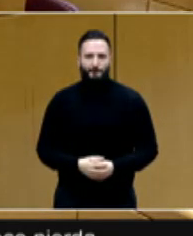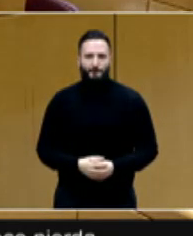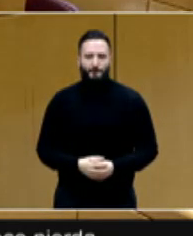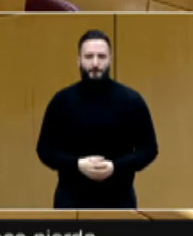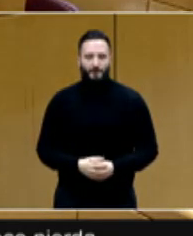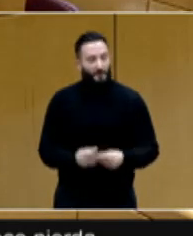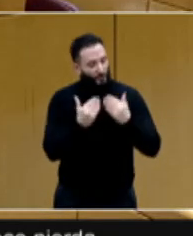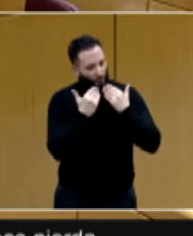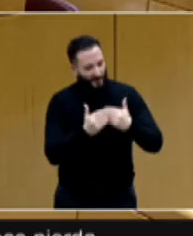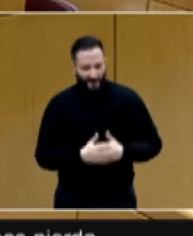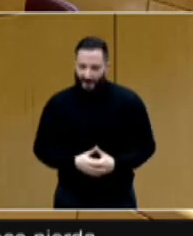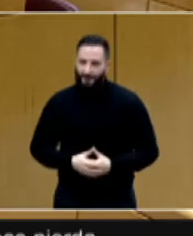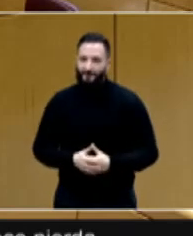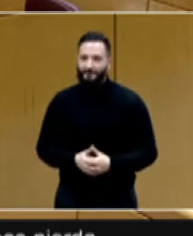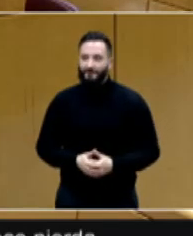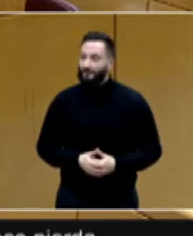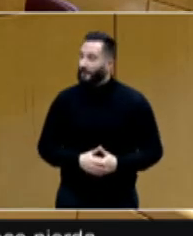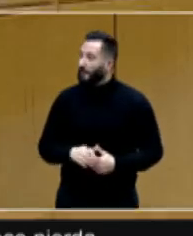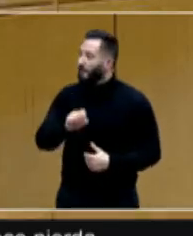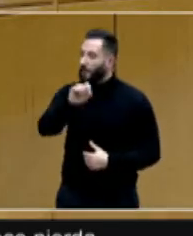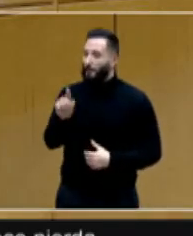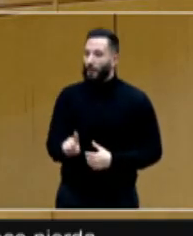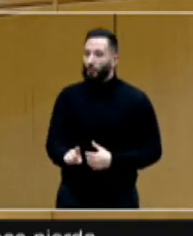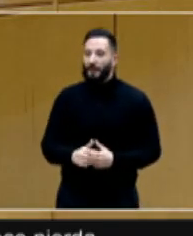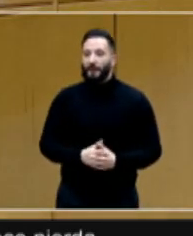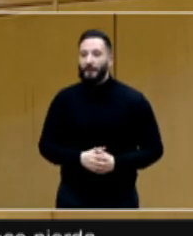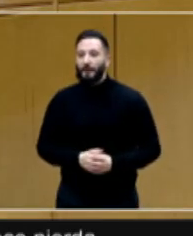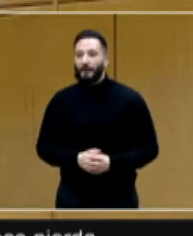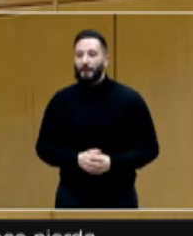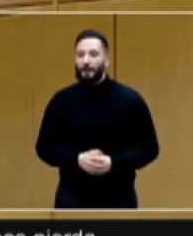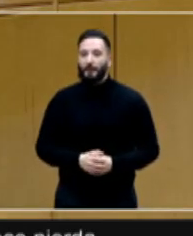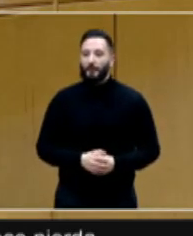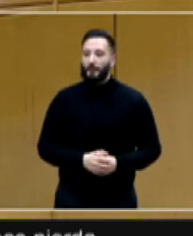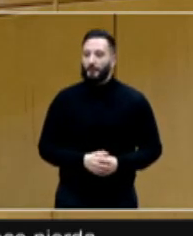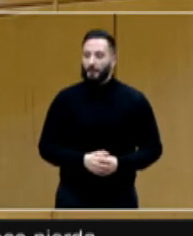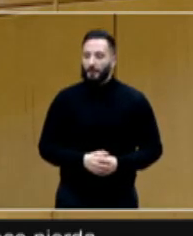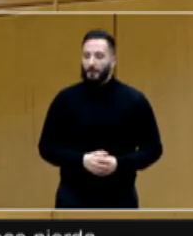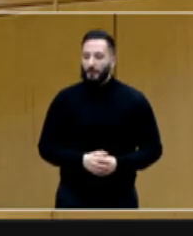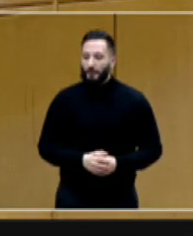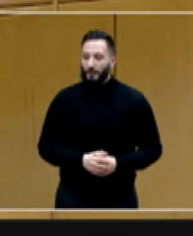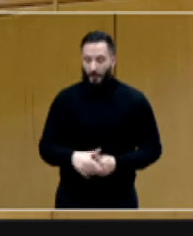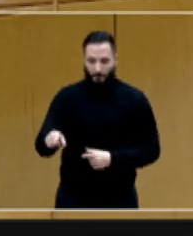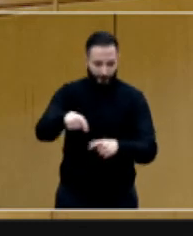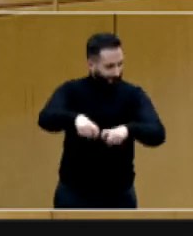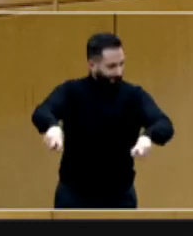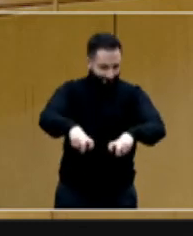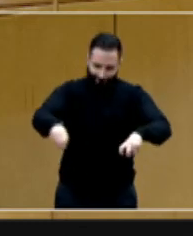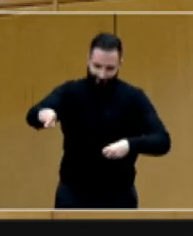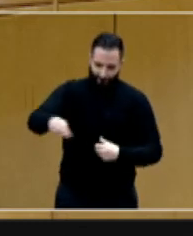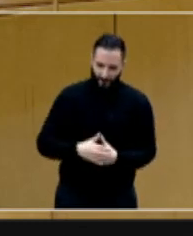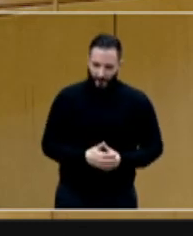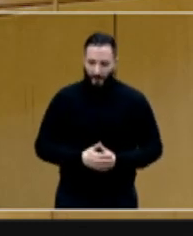Muchas gracias Sí adelante por favor Sí gracias Es una pregunta para Álvaro particularmente